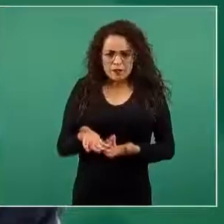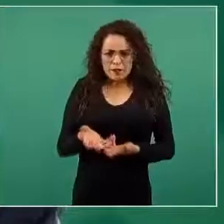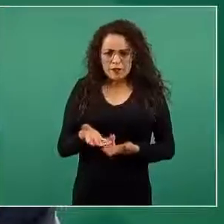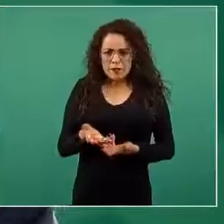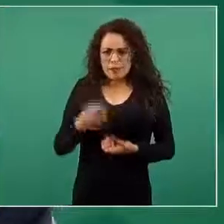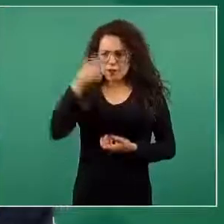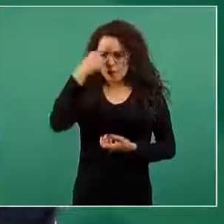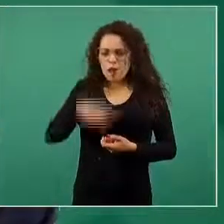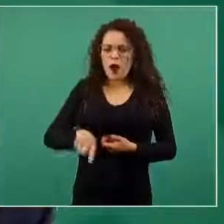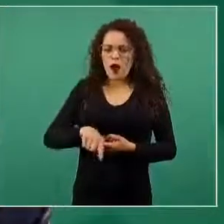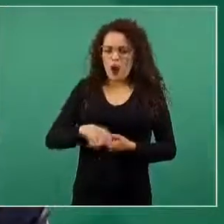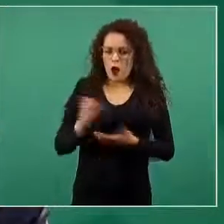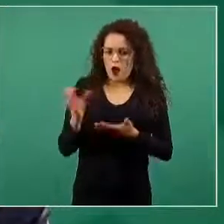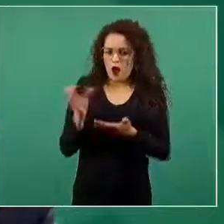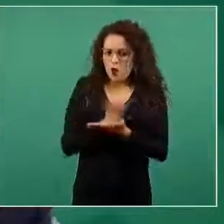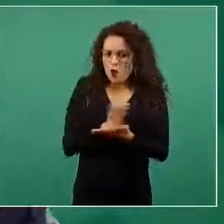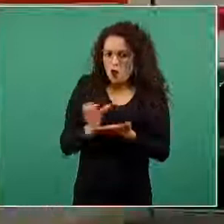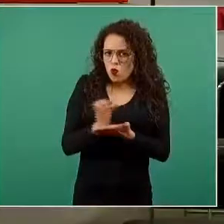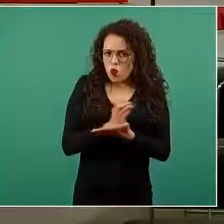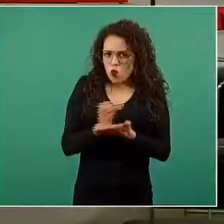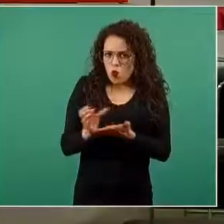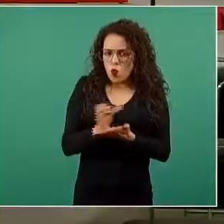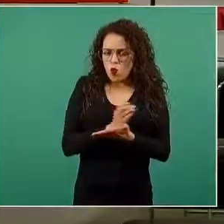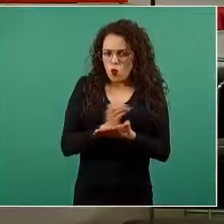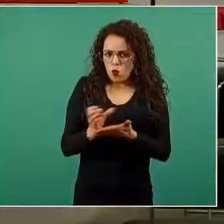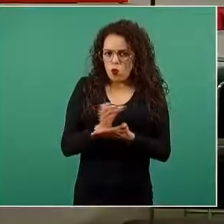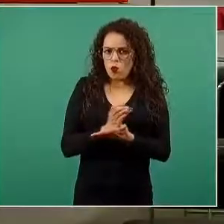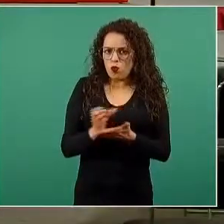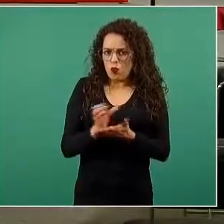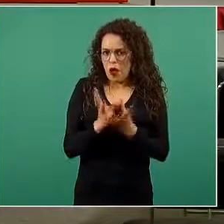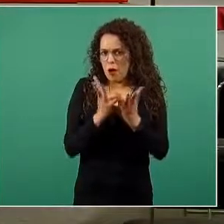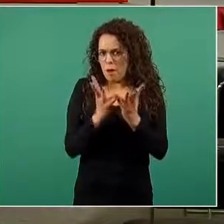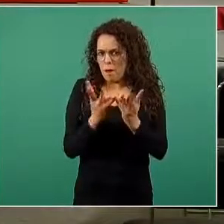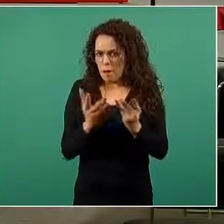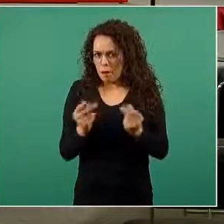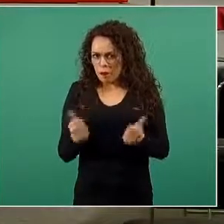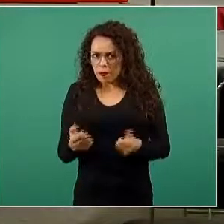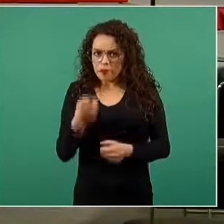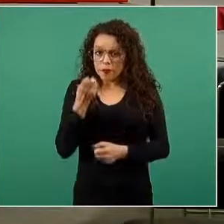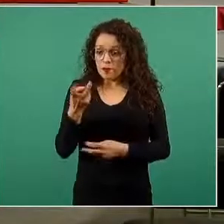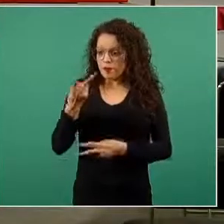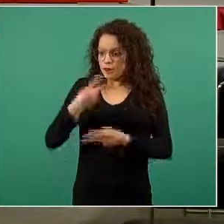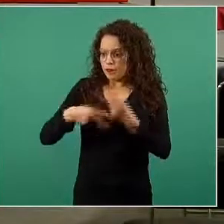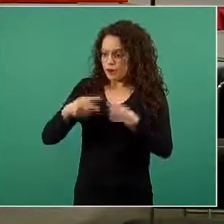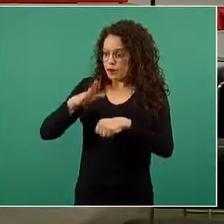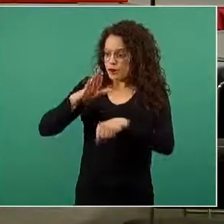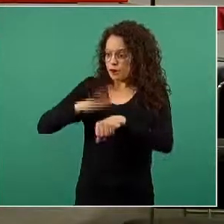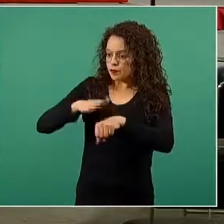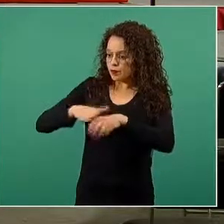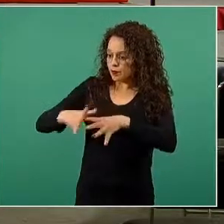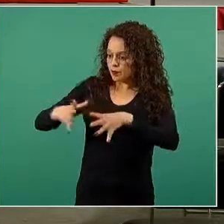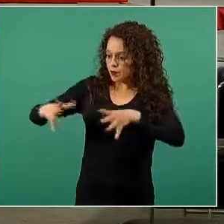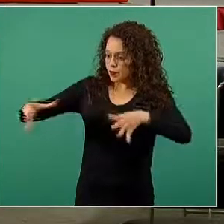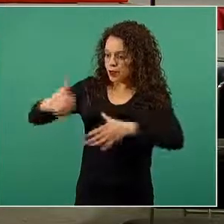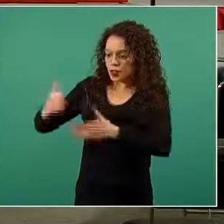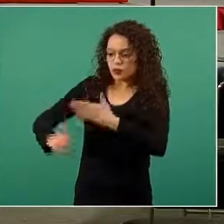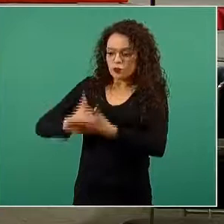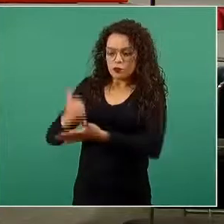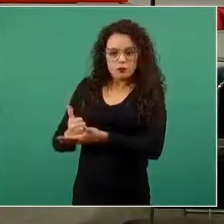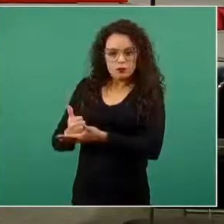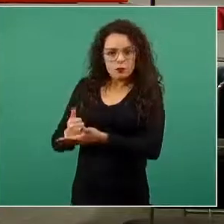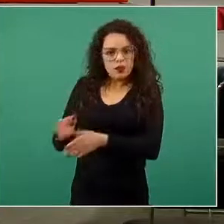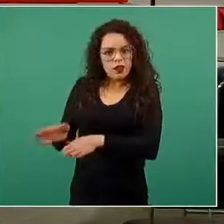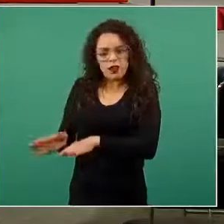preponderantemente curativa, donde se empezaron a desarrollar capacidades en las zonas urbanas, dejando atrás a las